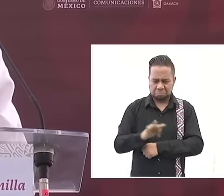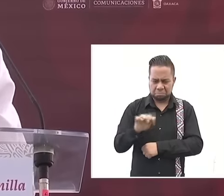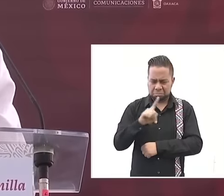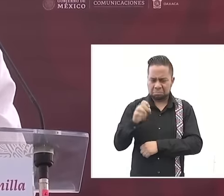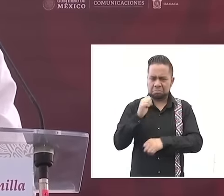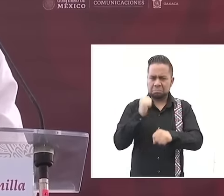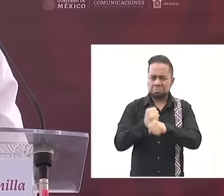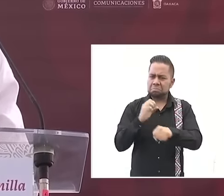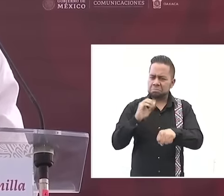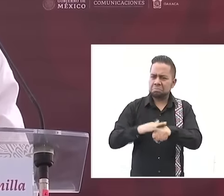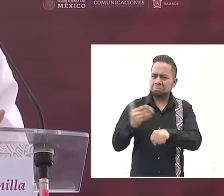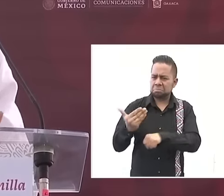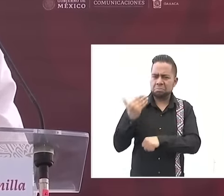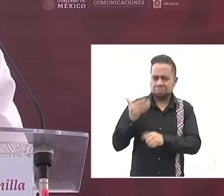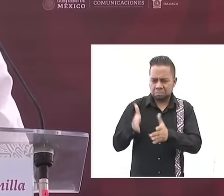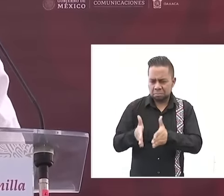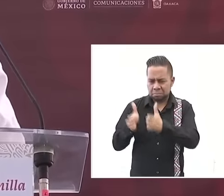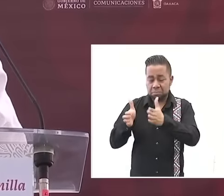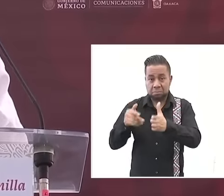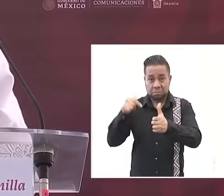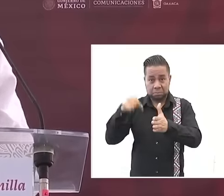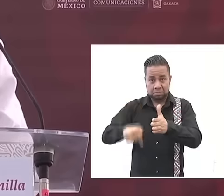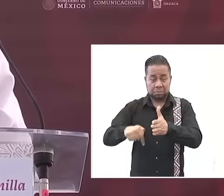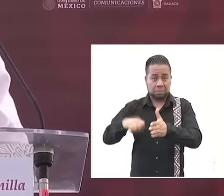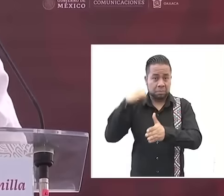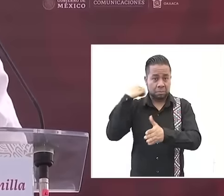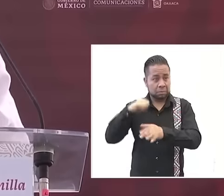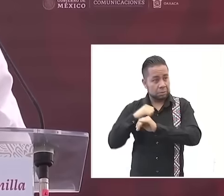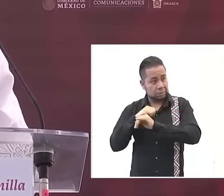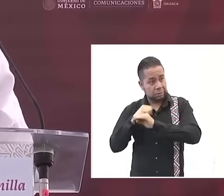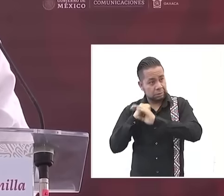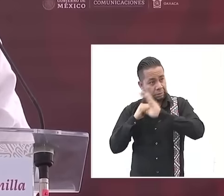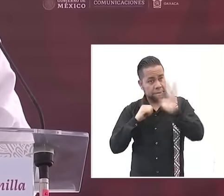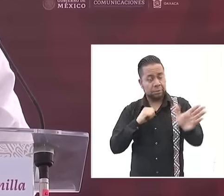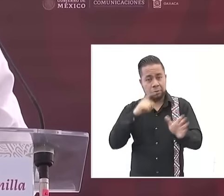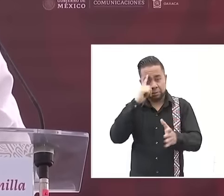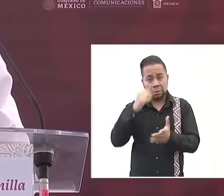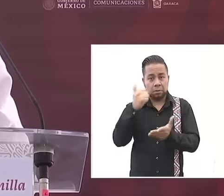siglo, de Oaxaca hasta